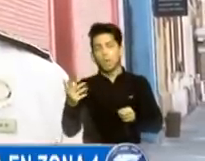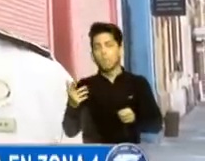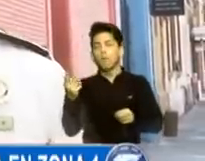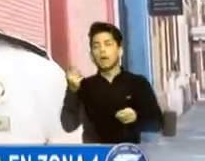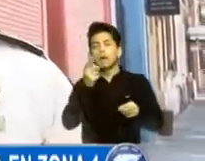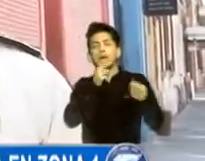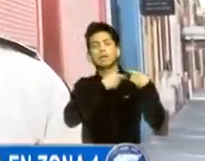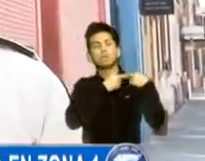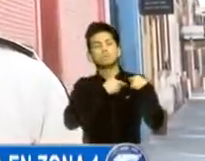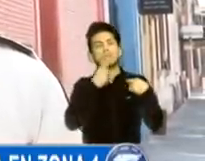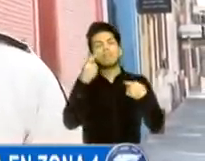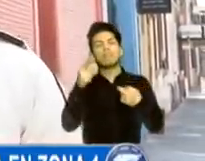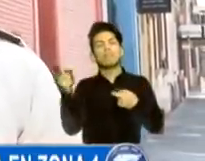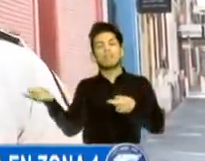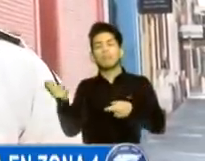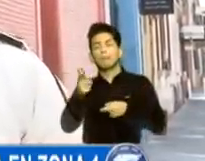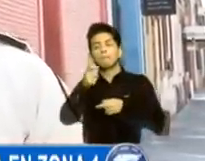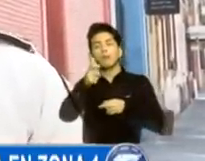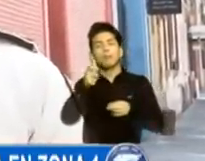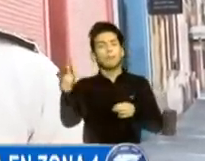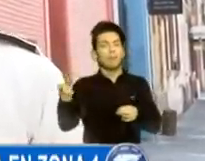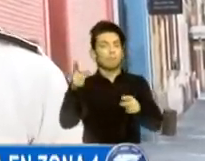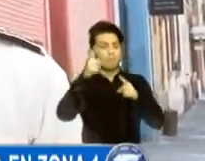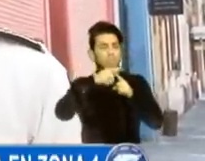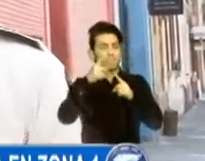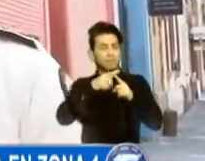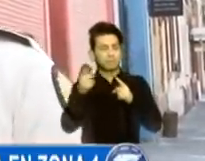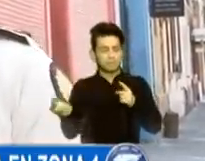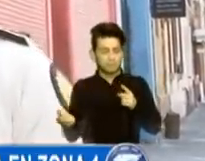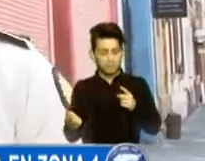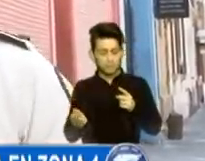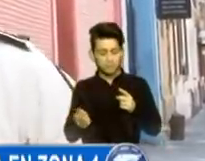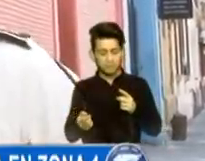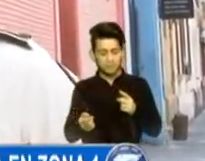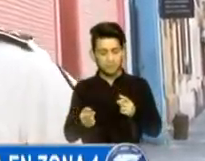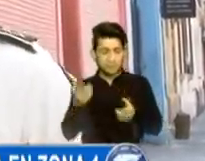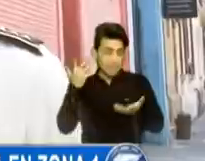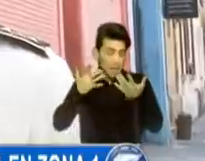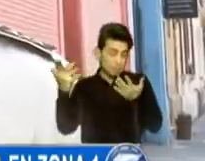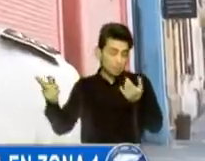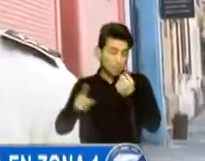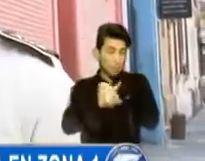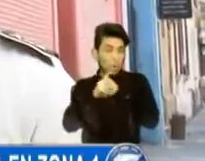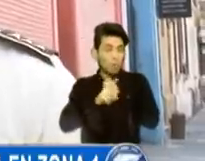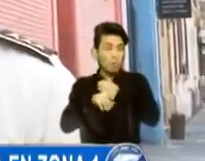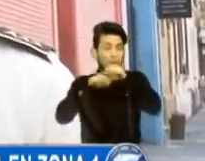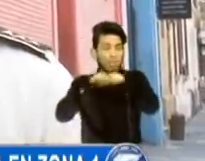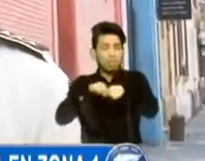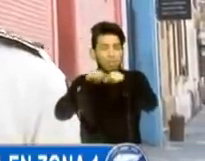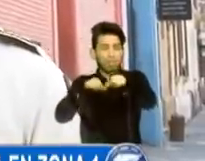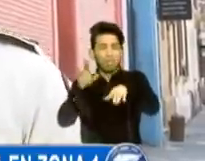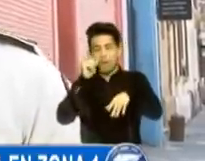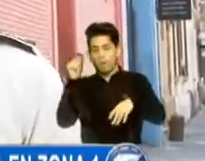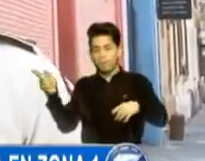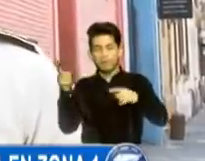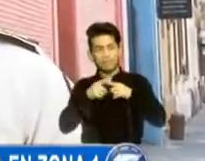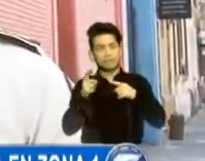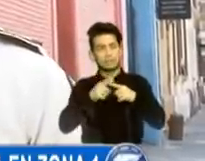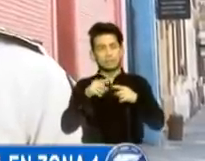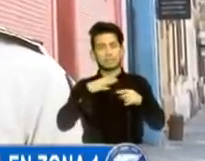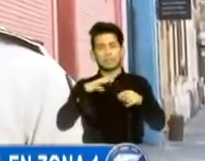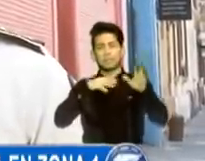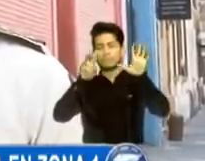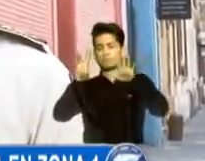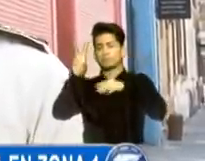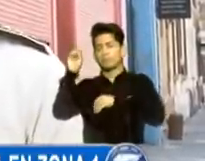haber disparado en contra de la humanidad de un taxista. Fue un problema vial, indicó el mismo taxista, un hombre de 50 años, que tuvo